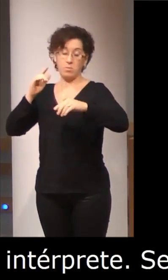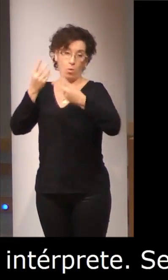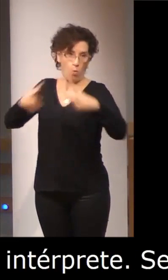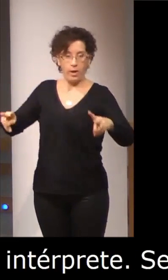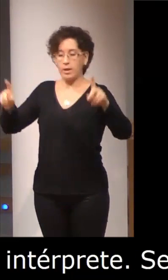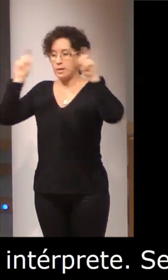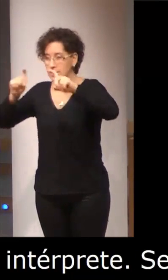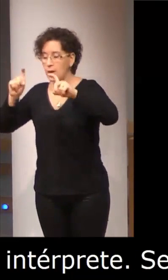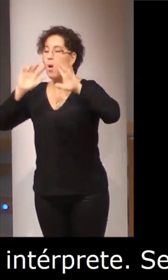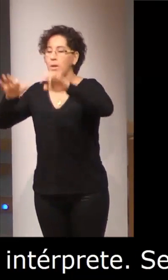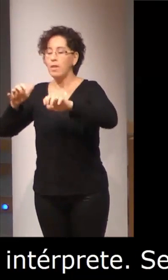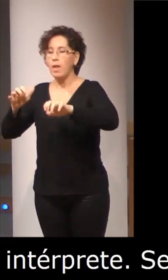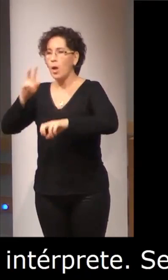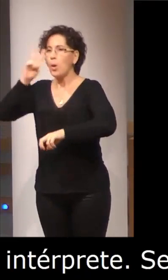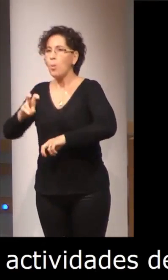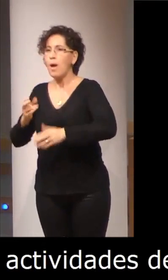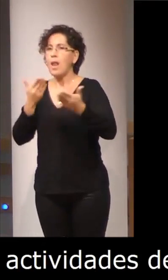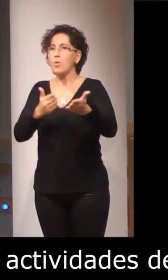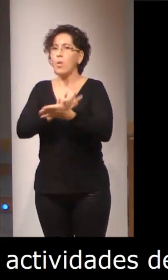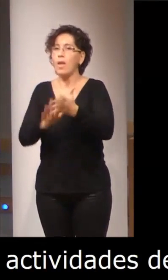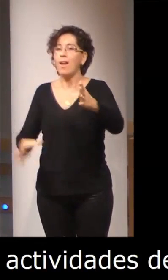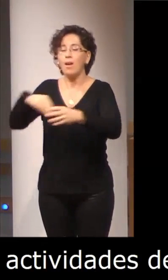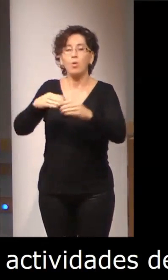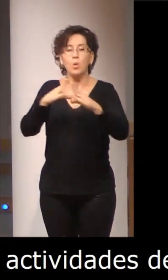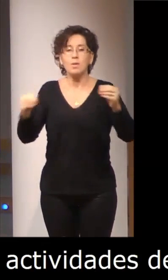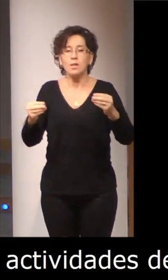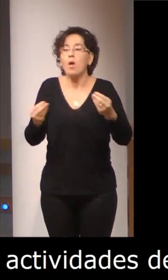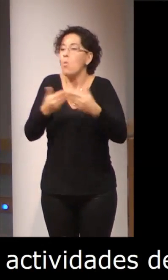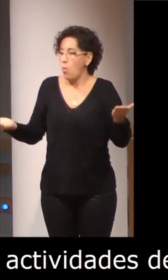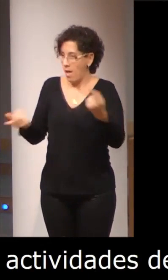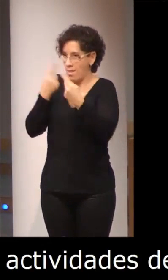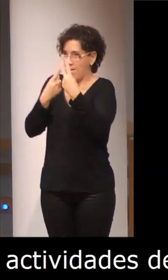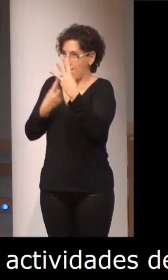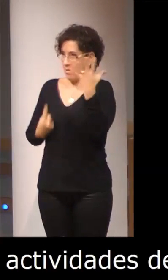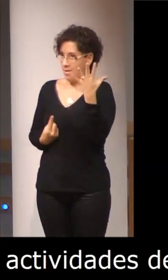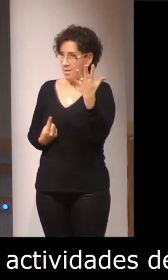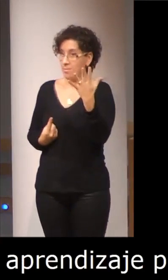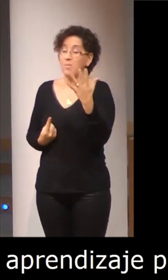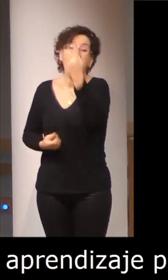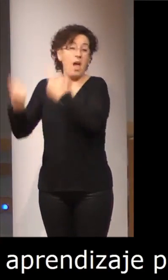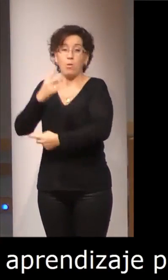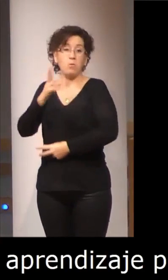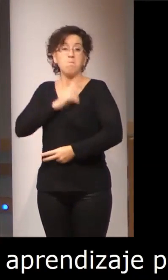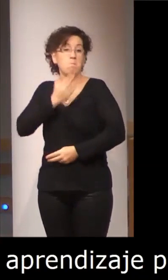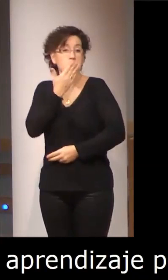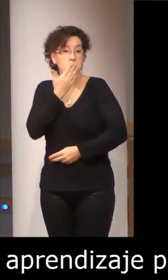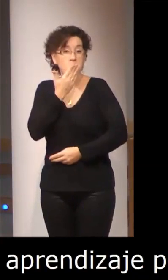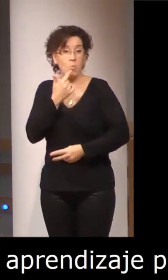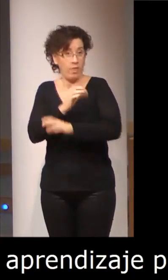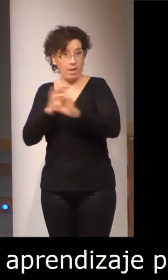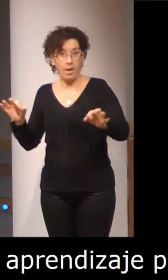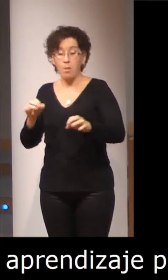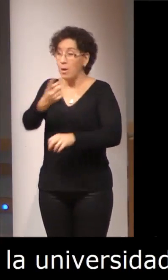ayuda el uso de la lengua de signos dentro de la universidad. Aparte del grupo que no contesta, la